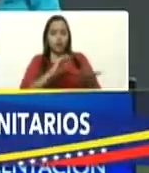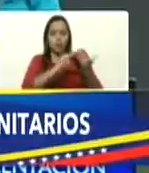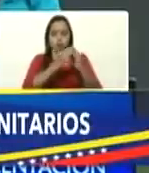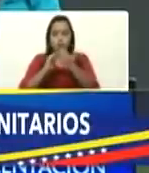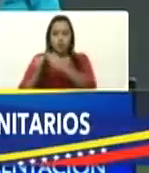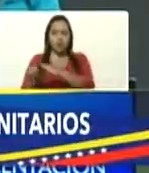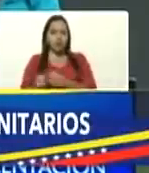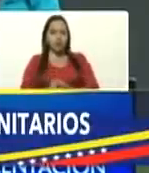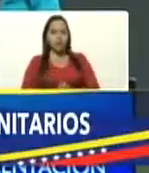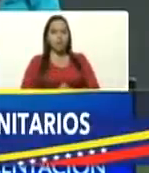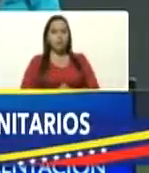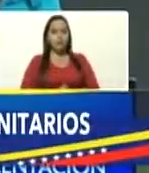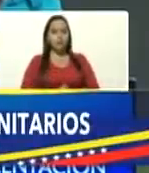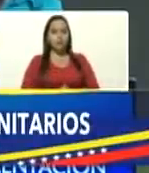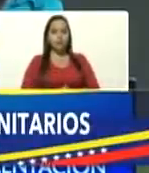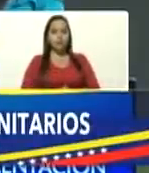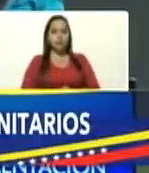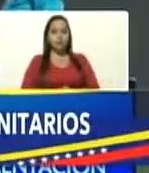comunitarios,